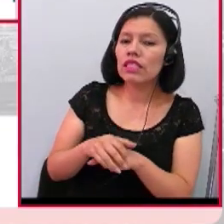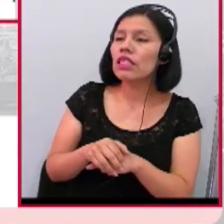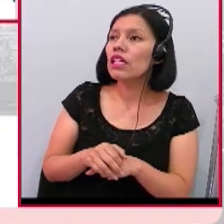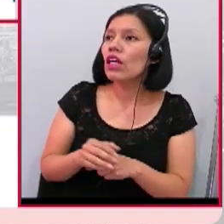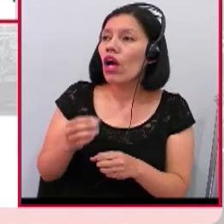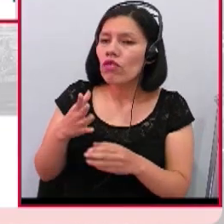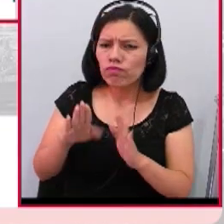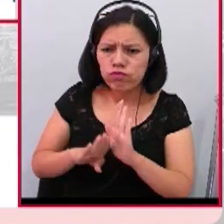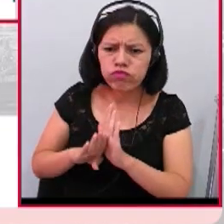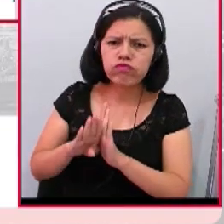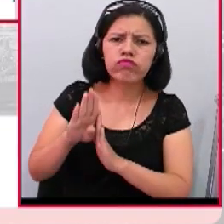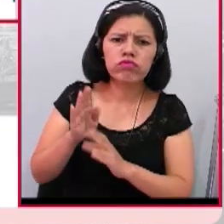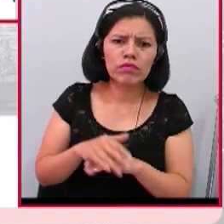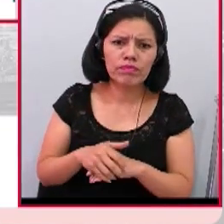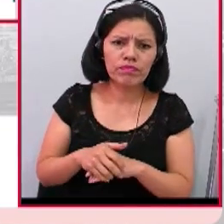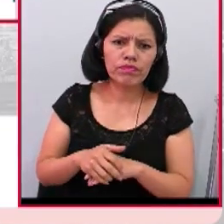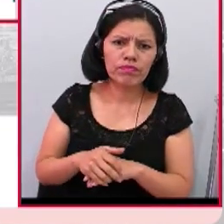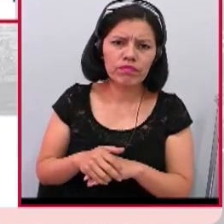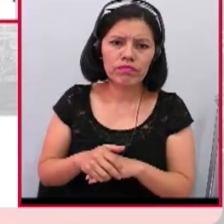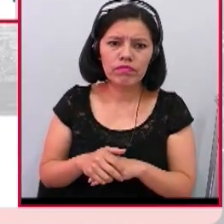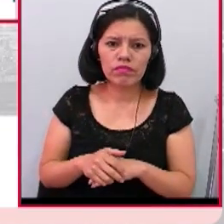trabajo.